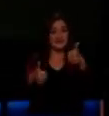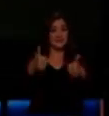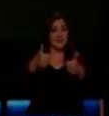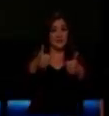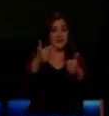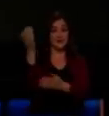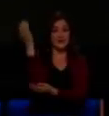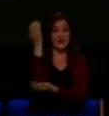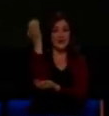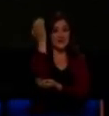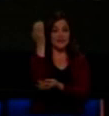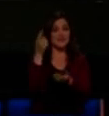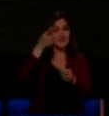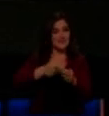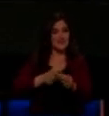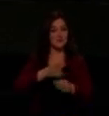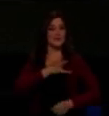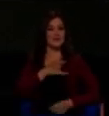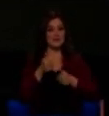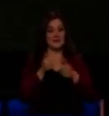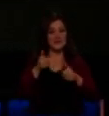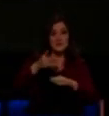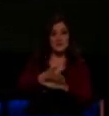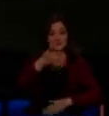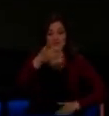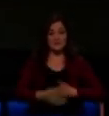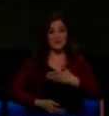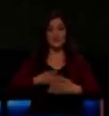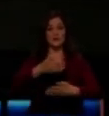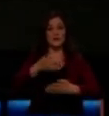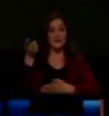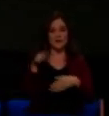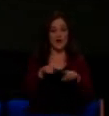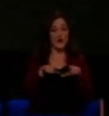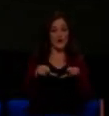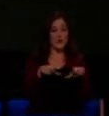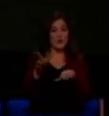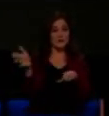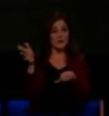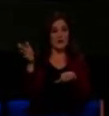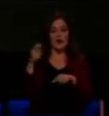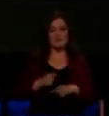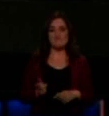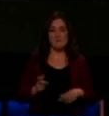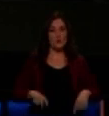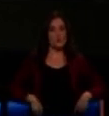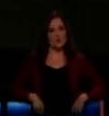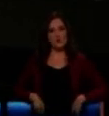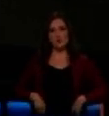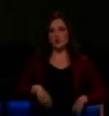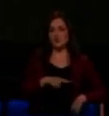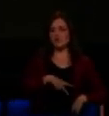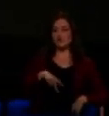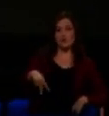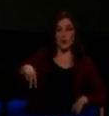Reina de Quito pues se sienten ya plenas después de un gran proceso. Este es el escenario donde demostrarán la dedicación y el esfuerzo de todas